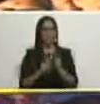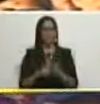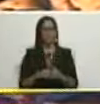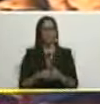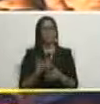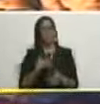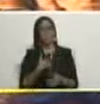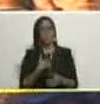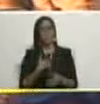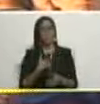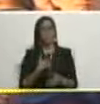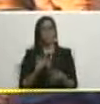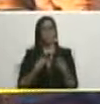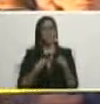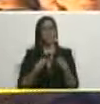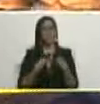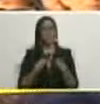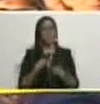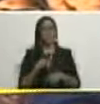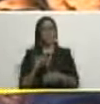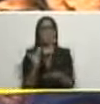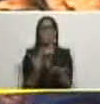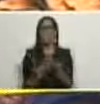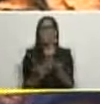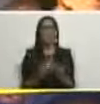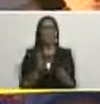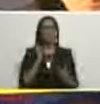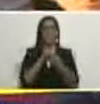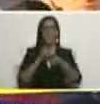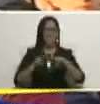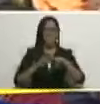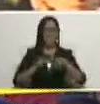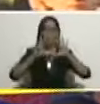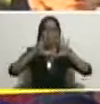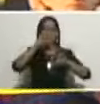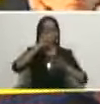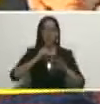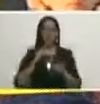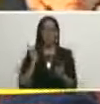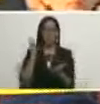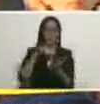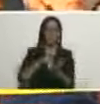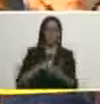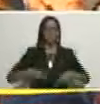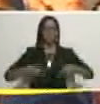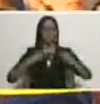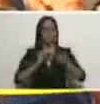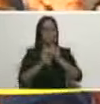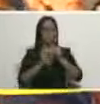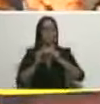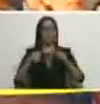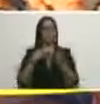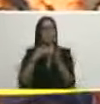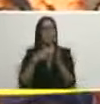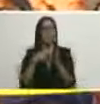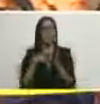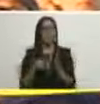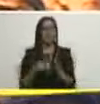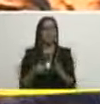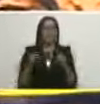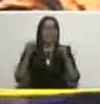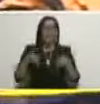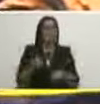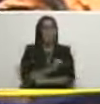Yo lo he vivido en carne propia, desde niño, desde 8 años venía a hacer vida deportiva aquí en estas instalaciones y esto